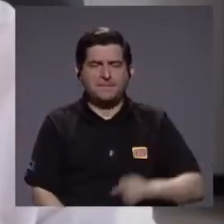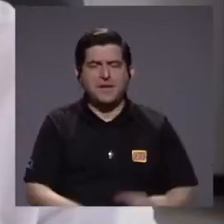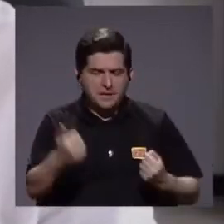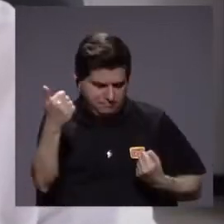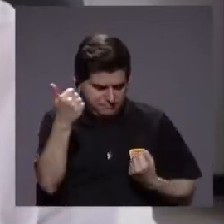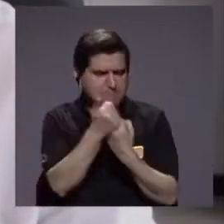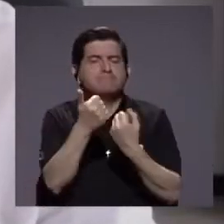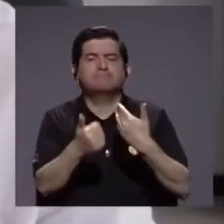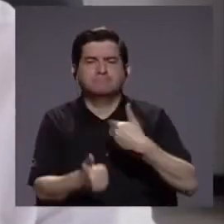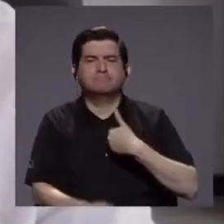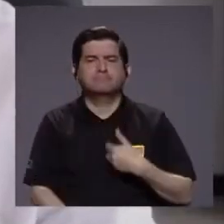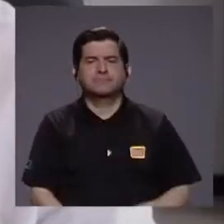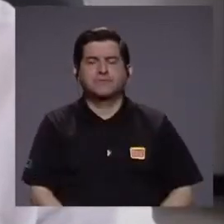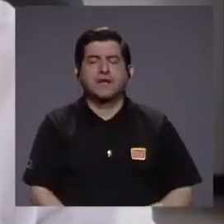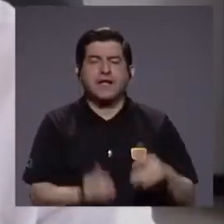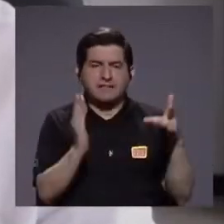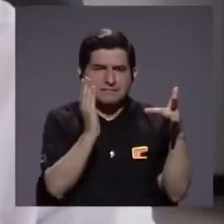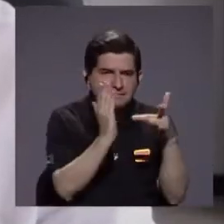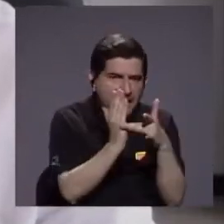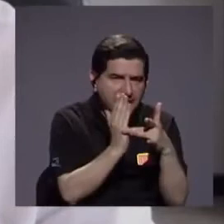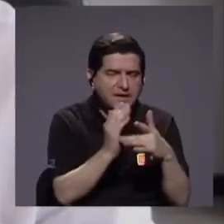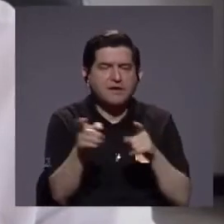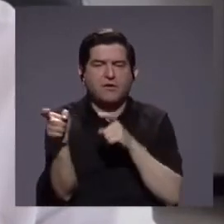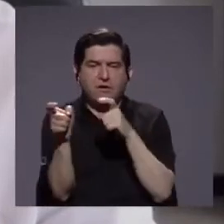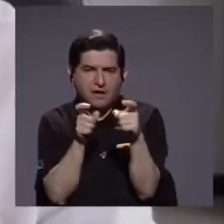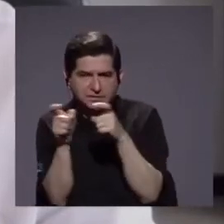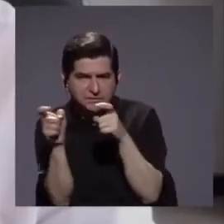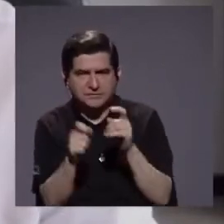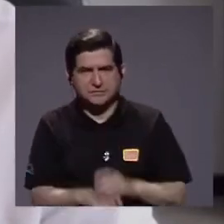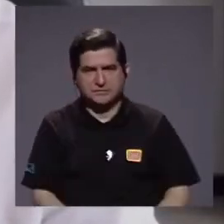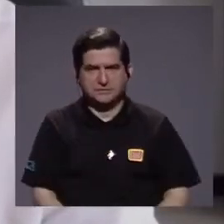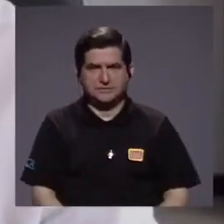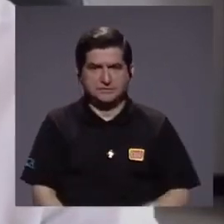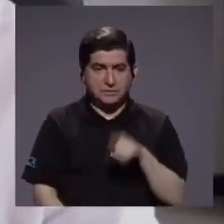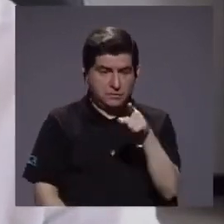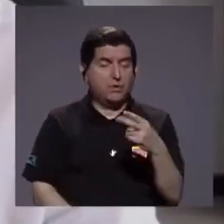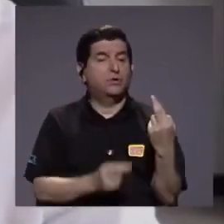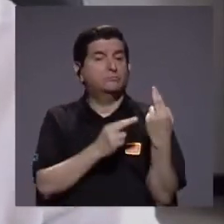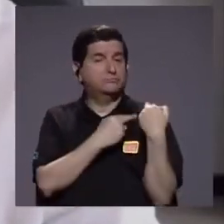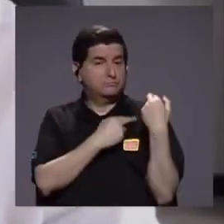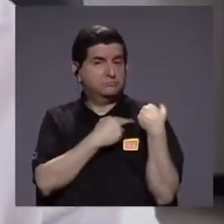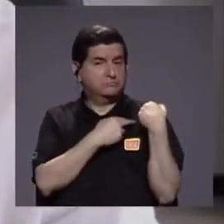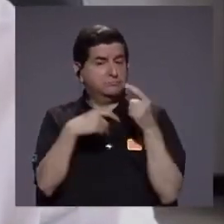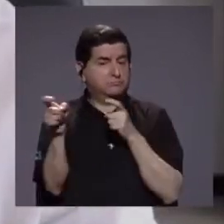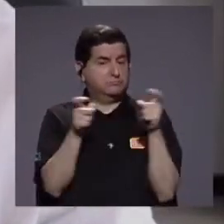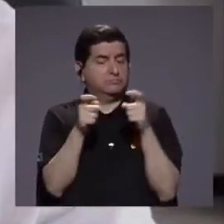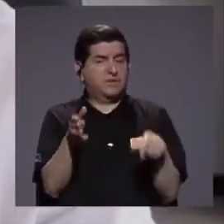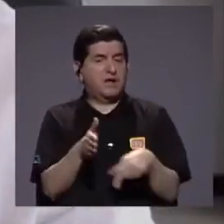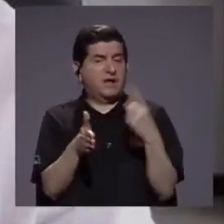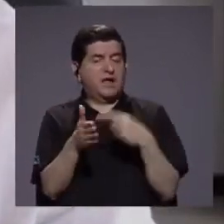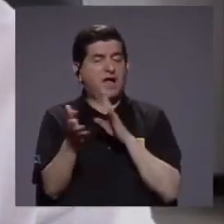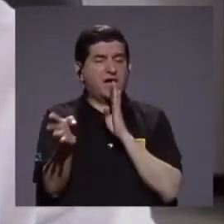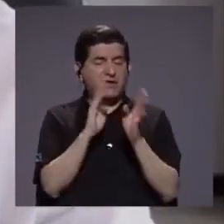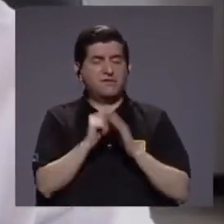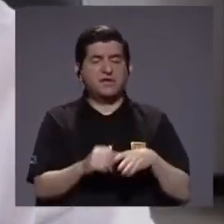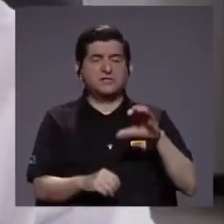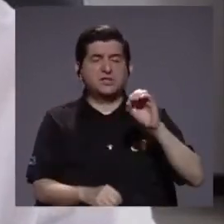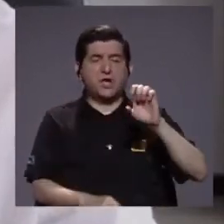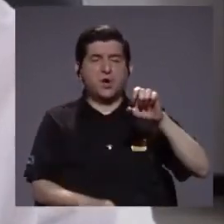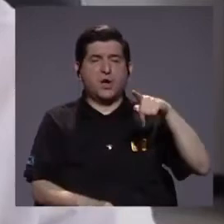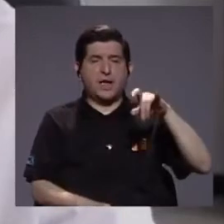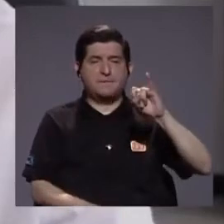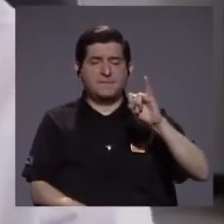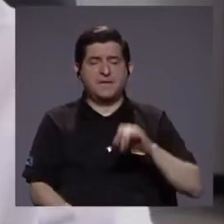reforzada en el sentido técnico, en el sentido administrativo, y esto es responsabilidad de la administración. Es que a veces hablamos de la OEP como que si